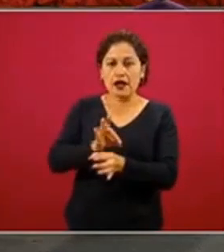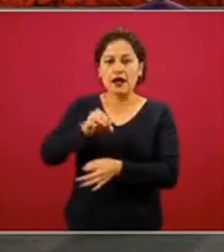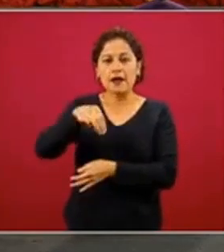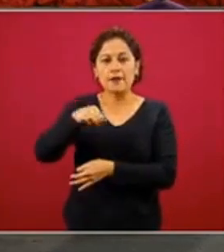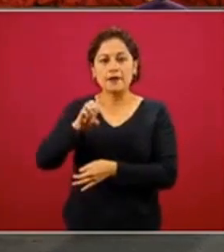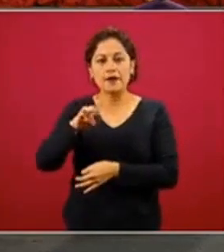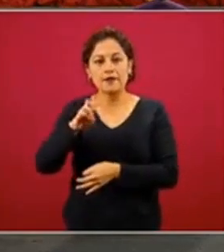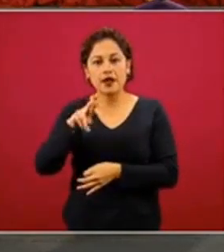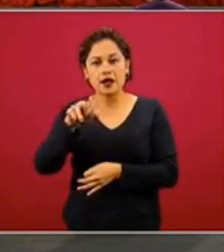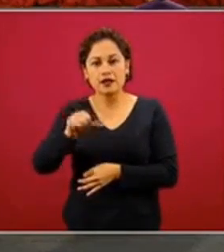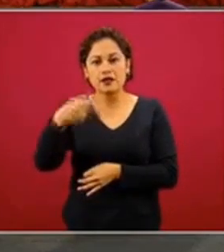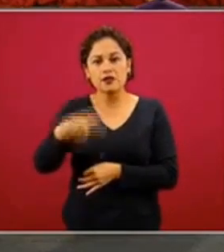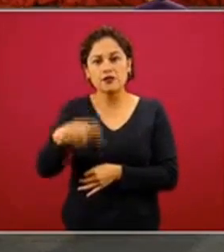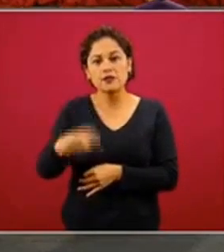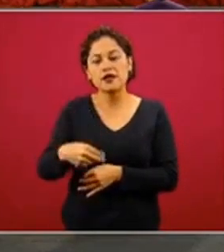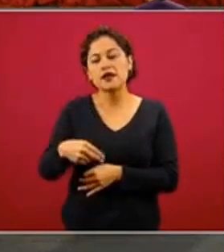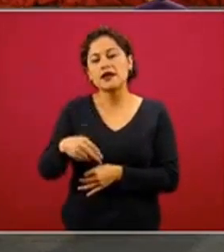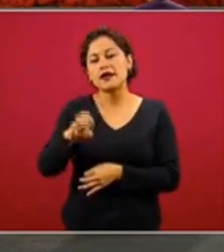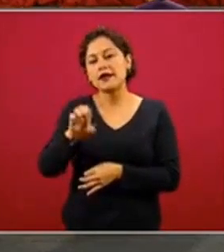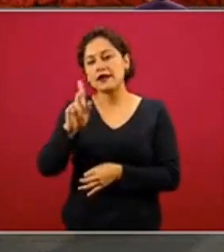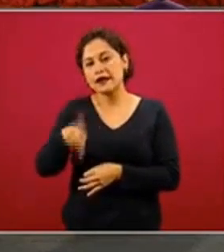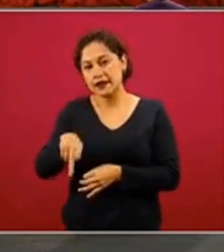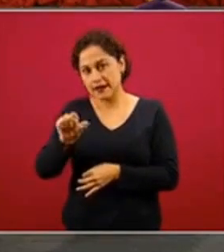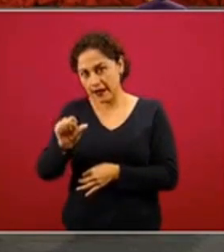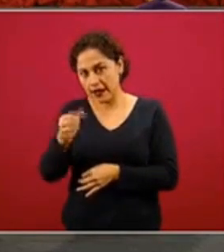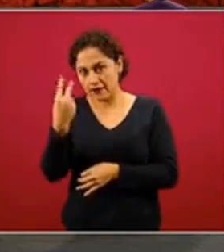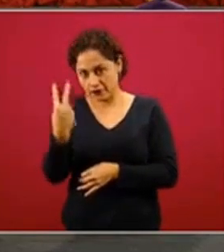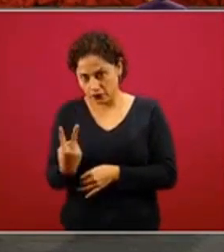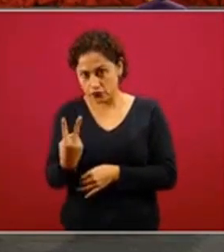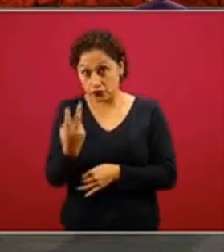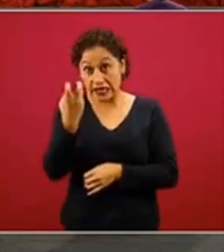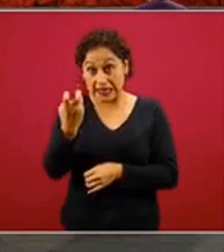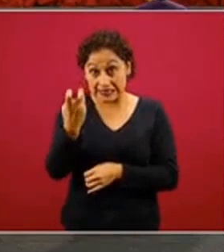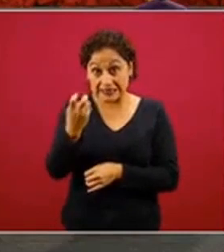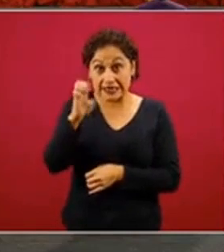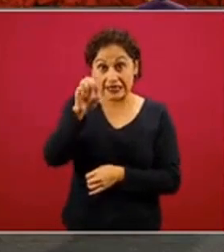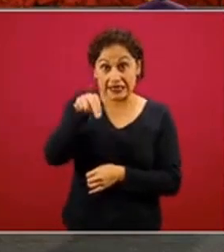Es un convertidor, es una enzima que actúa